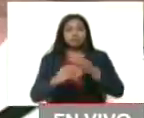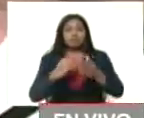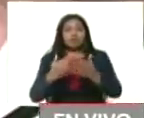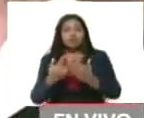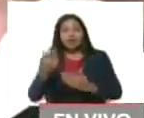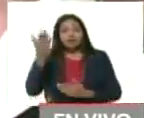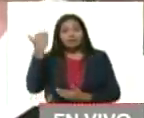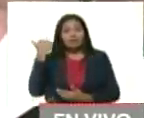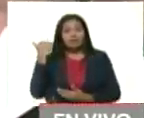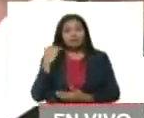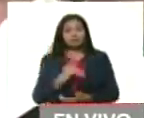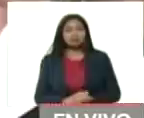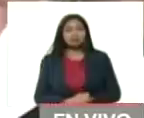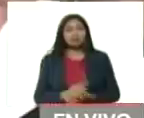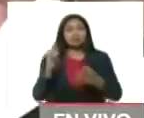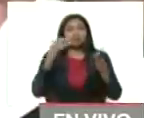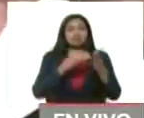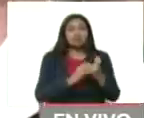de ayer